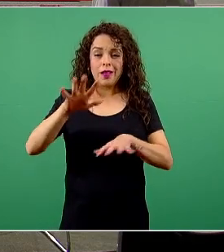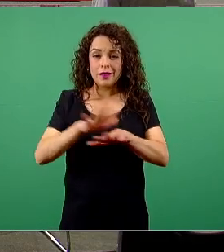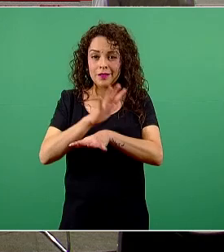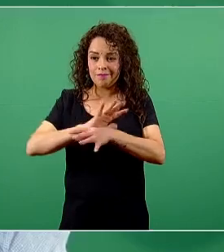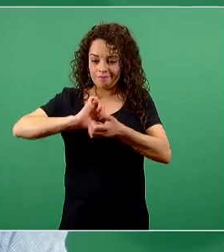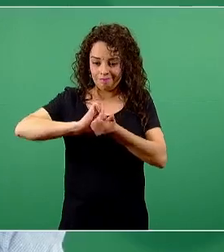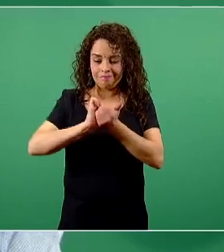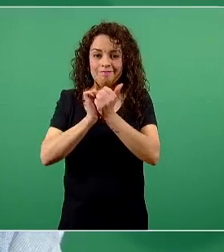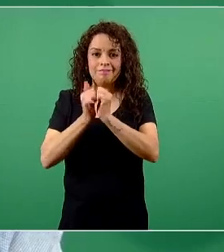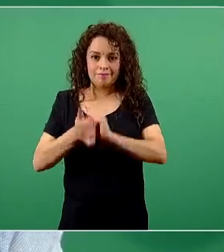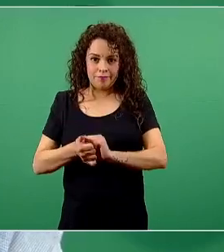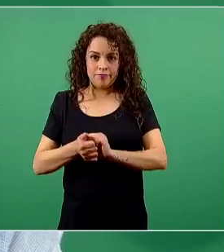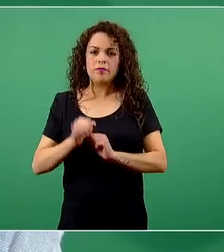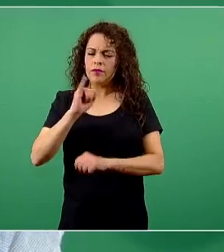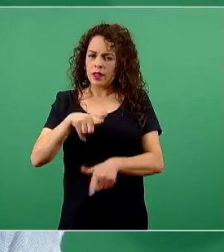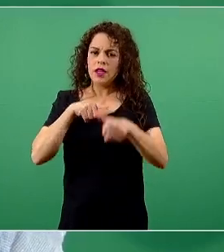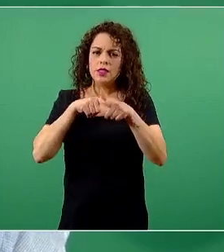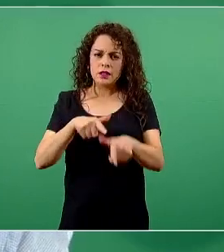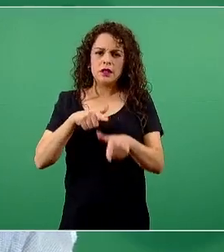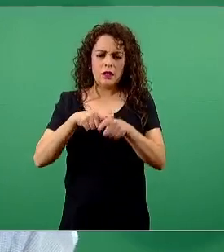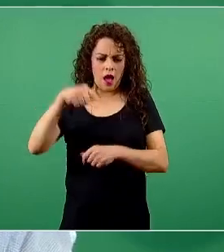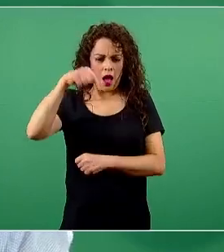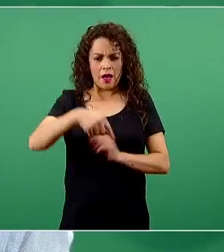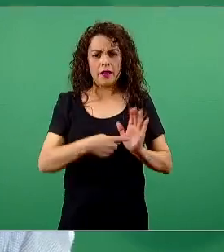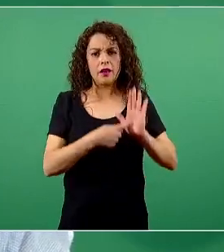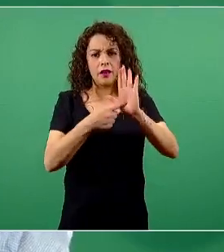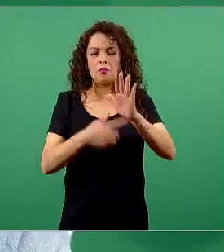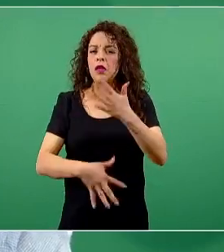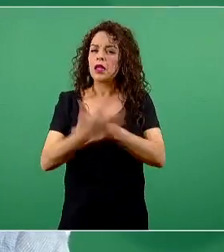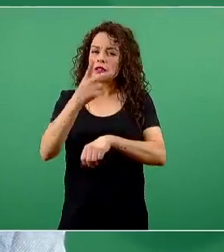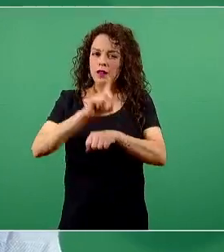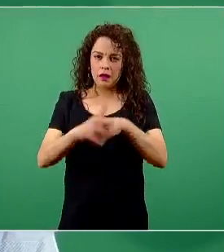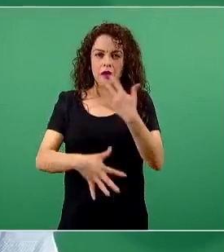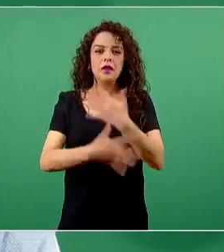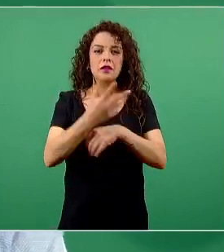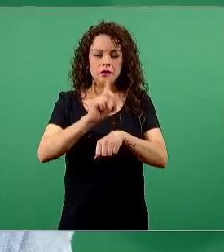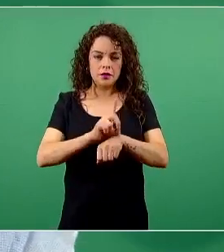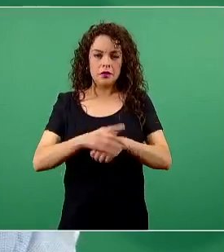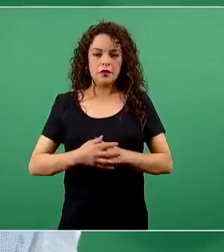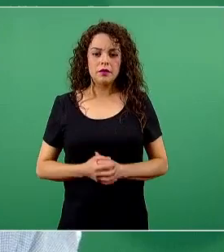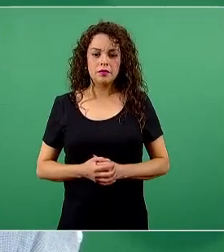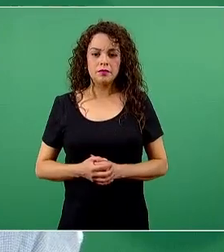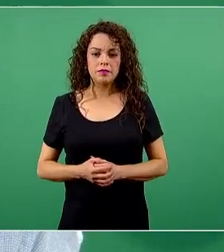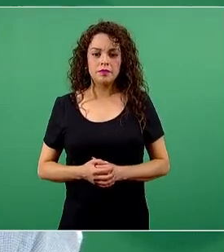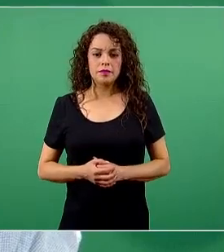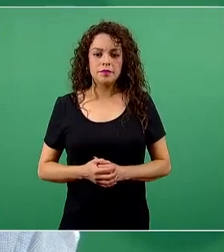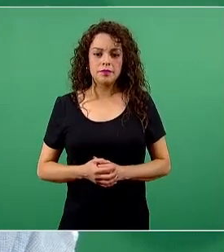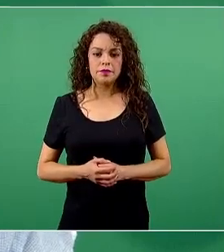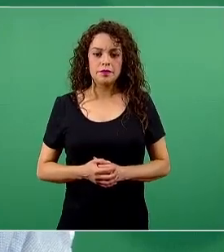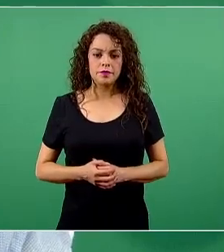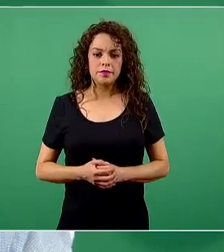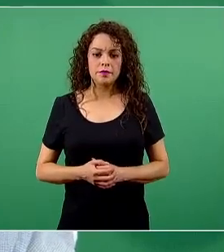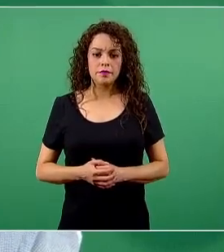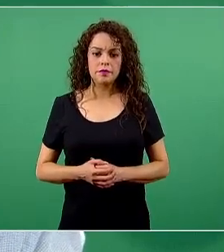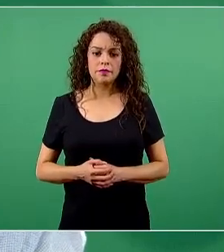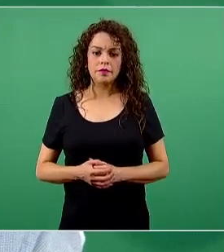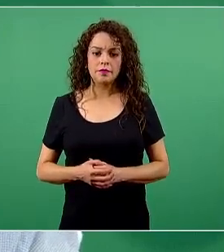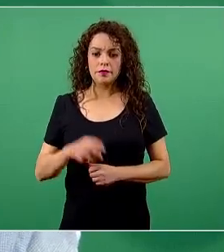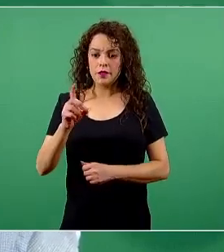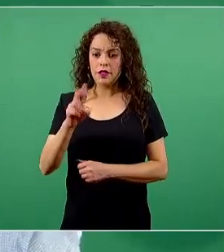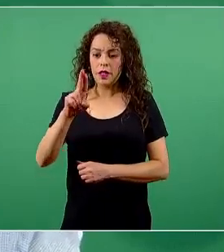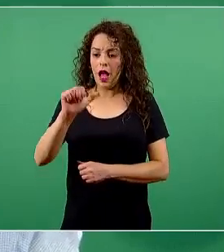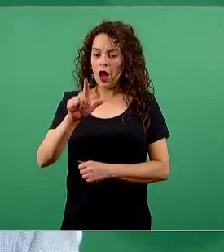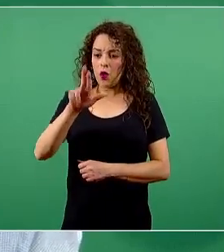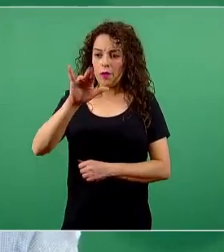seguir tratando, esto prácticamente cada 15 días lo presentamos, y déjenme tomarle la palabra aquí al doctor Alomía para